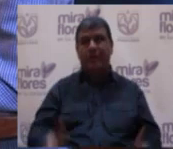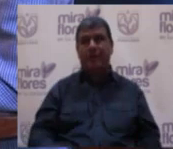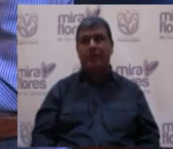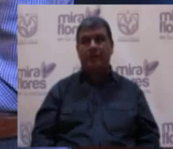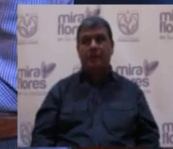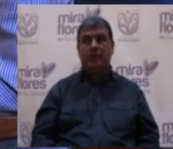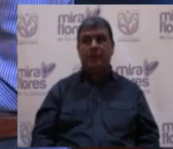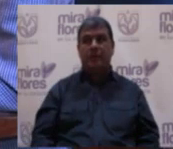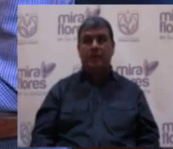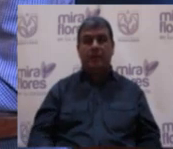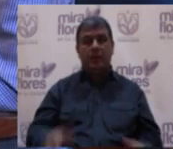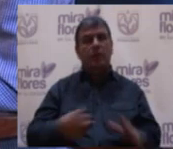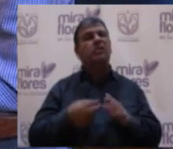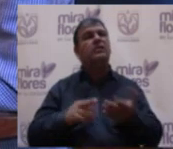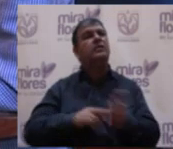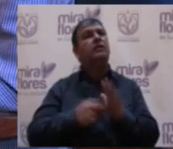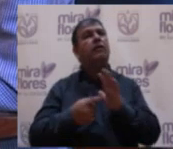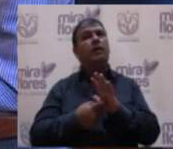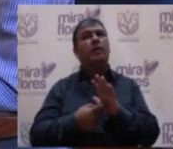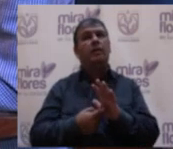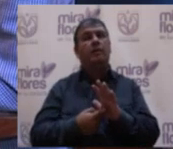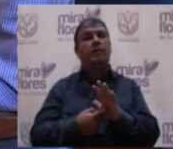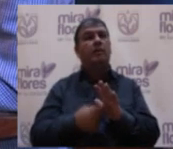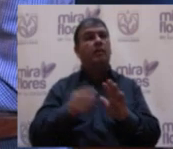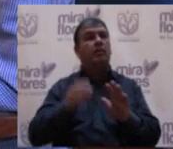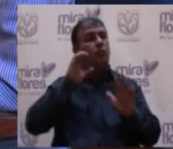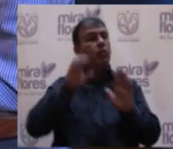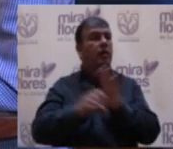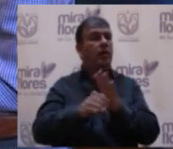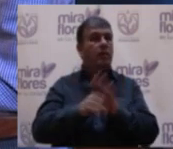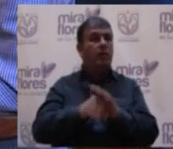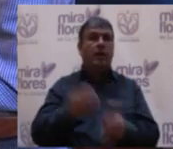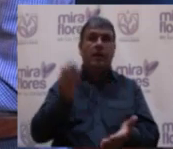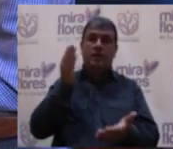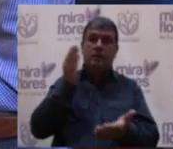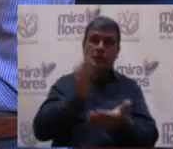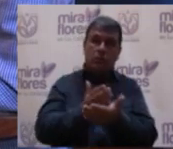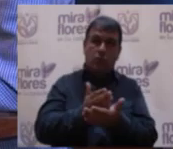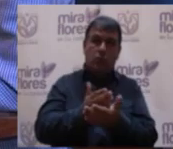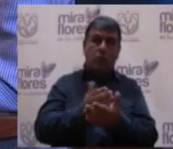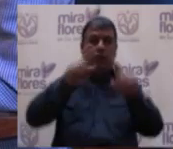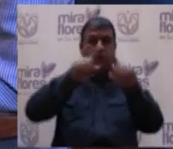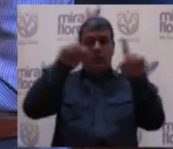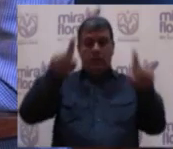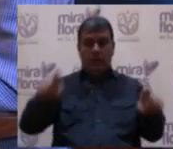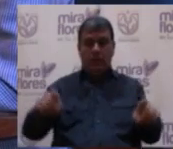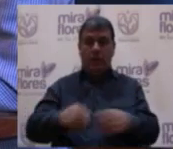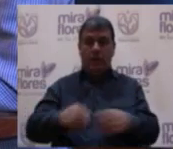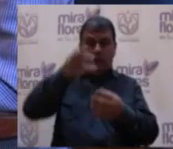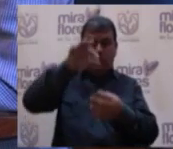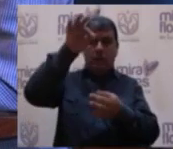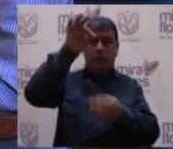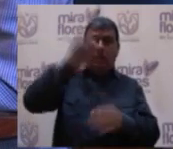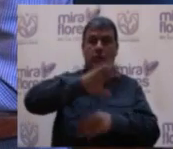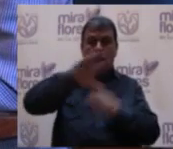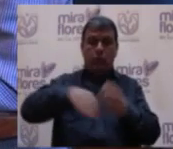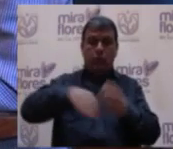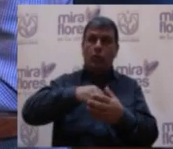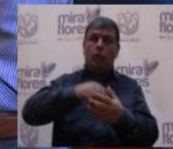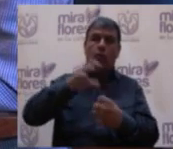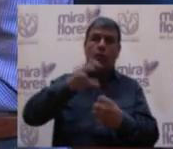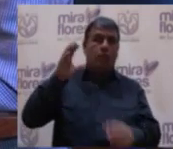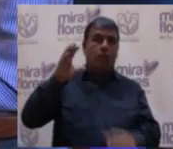Y en esto me refiero, por ejemplo, a las multas, a las pancartas que han colgado por todo